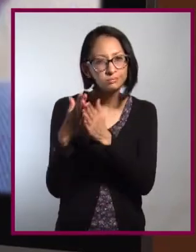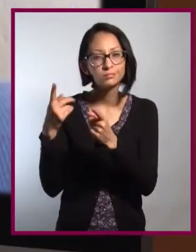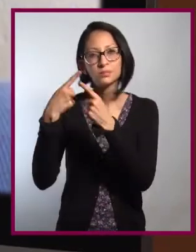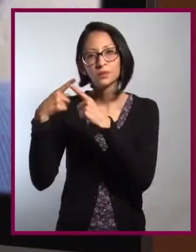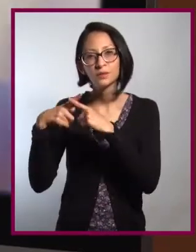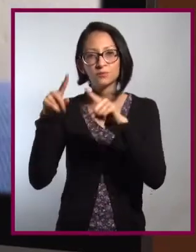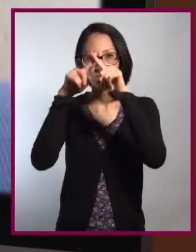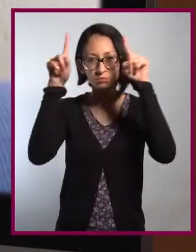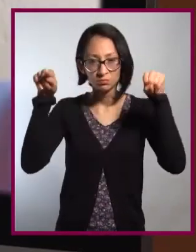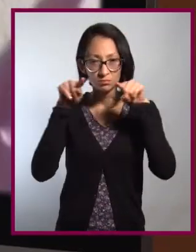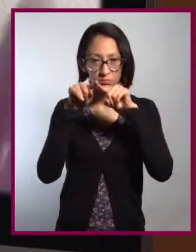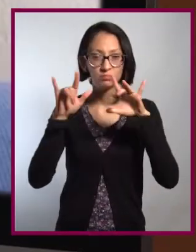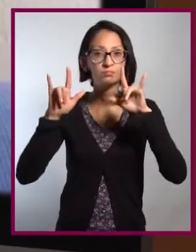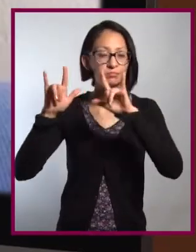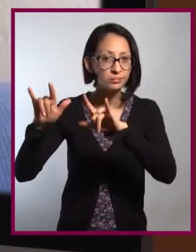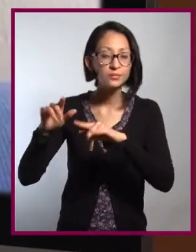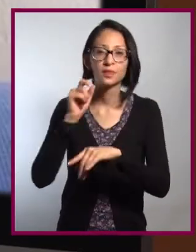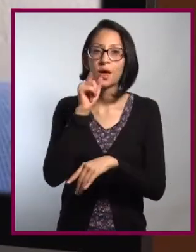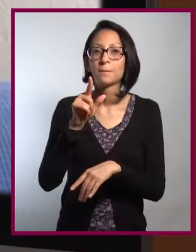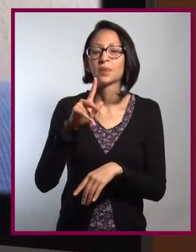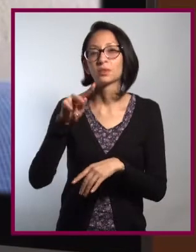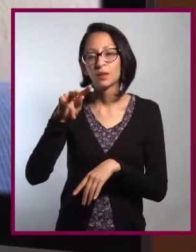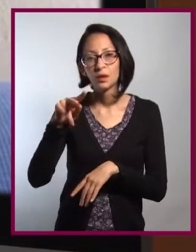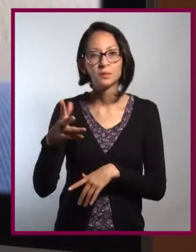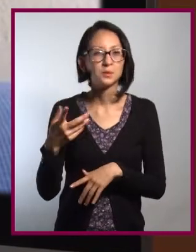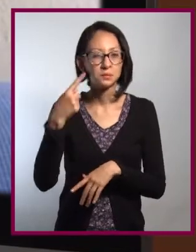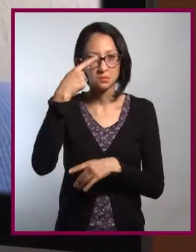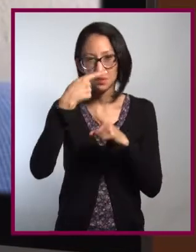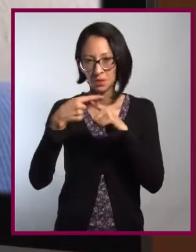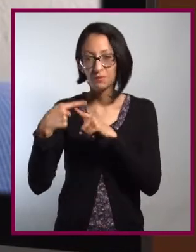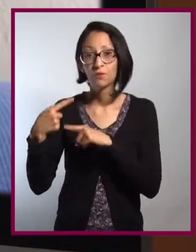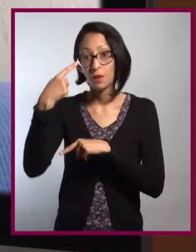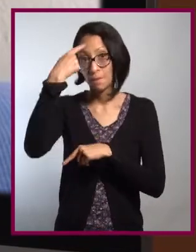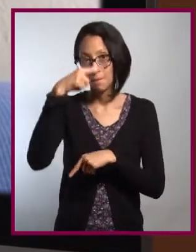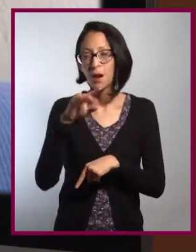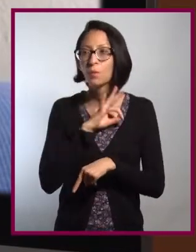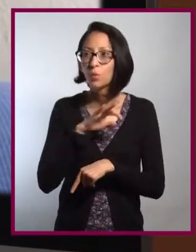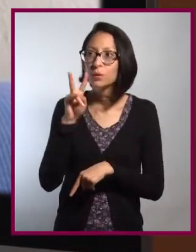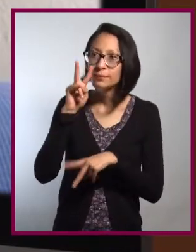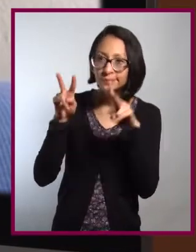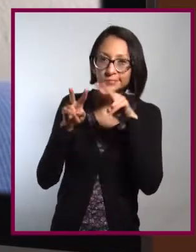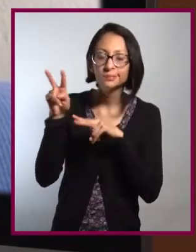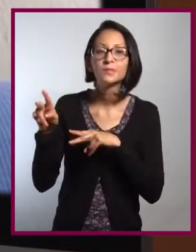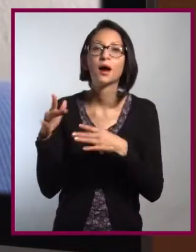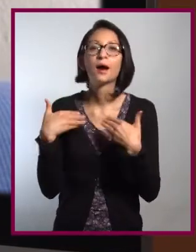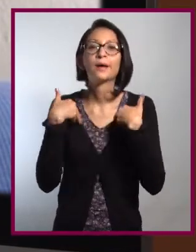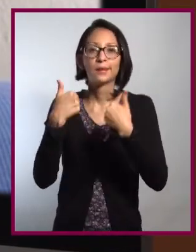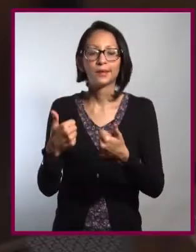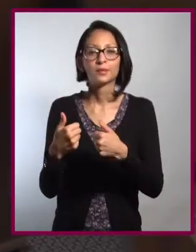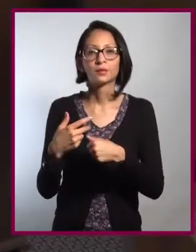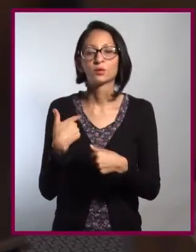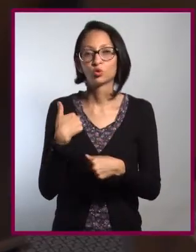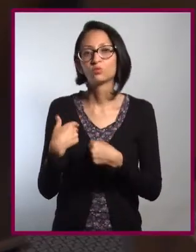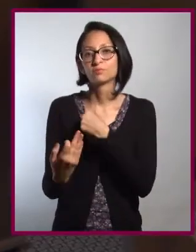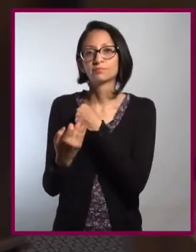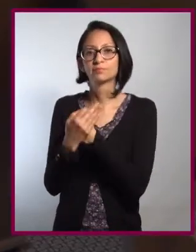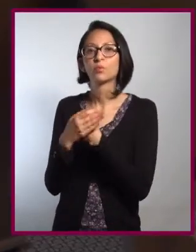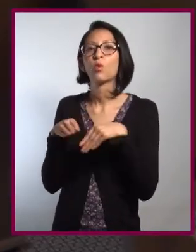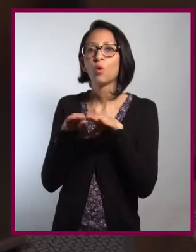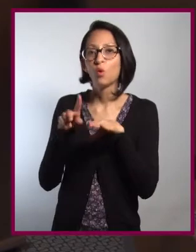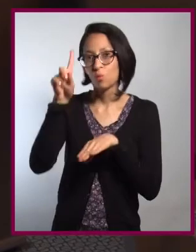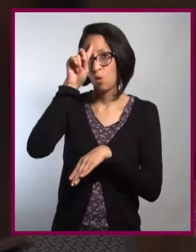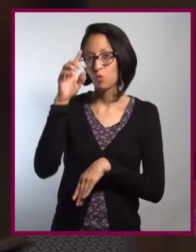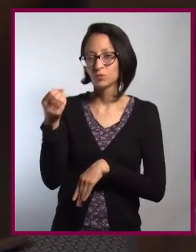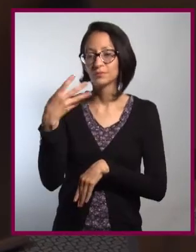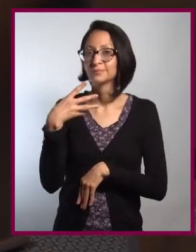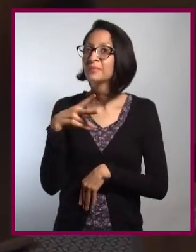carteles, en pantallas, para que justamente se pueda informar de estos riesgos y de la forma de protegerse. Doctor, está muy interesante